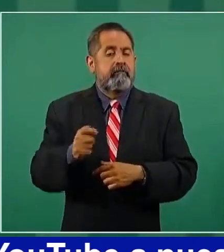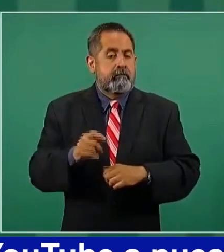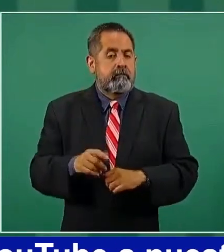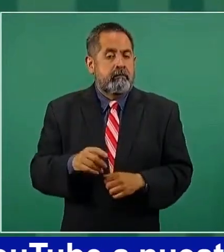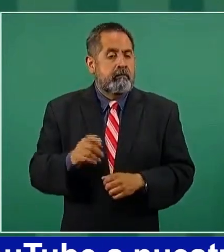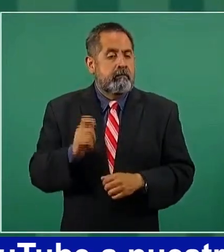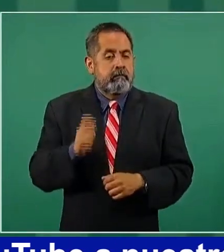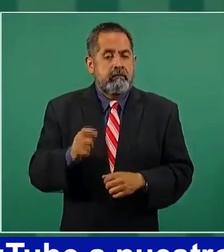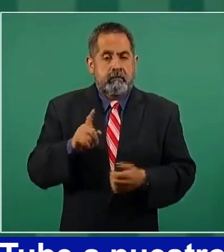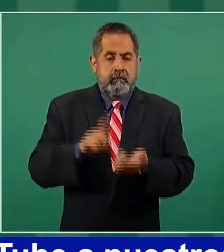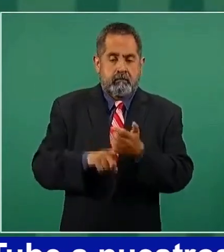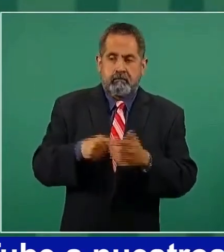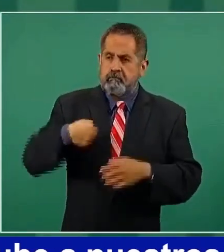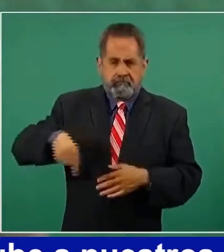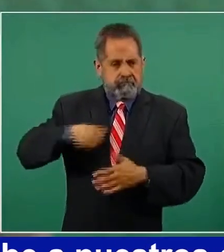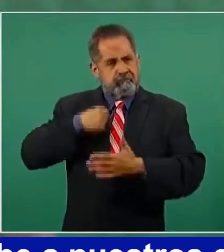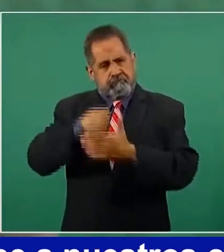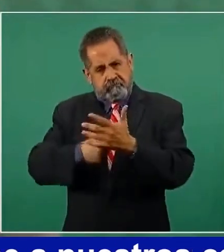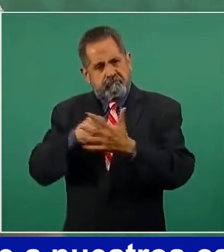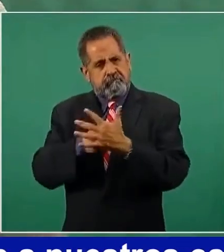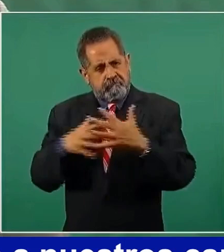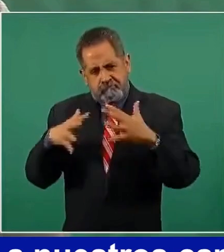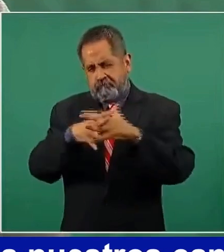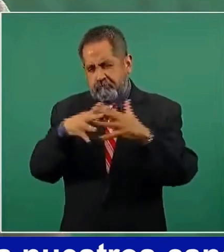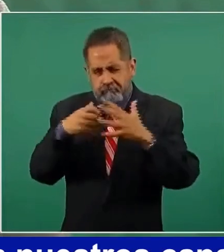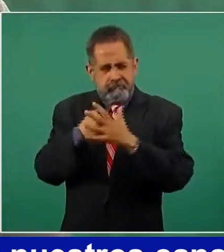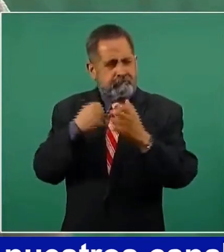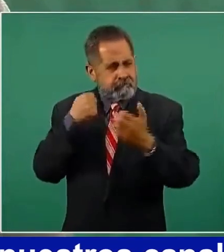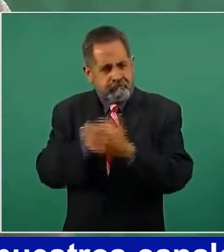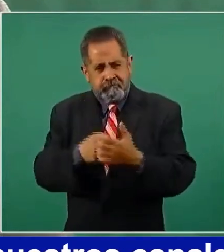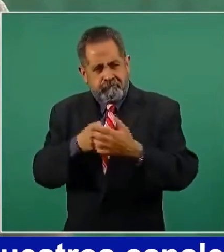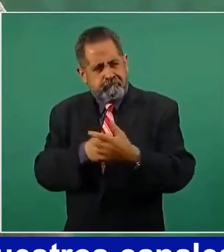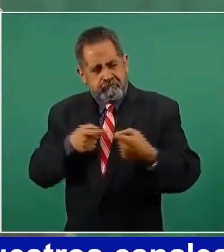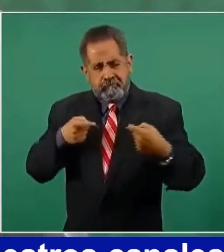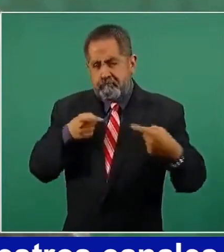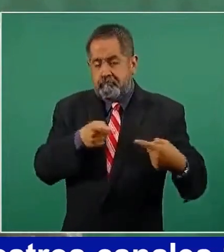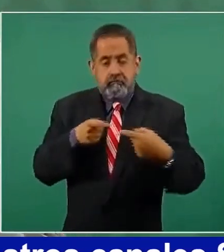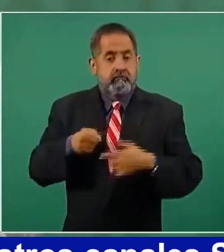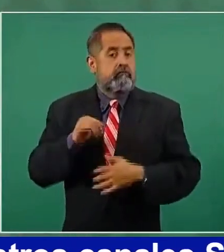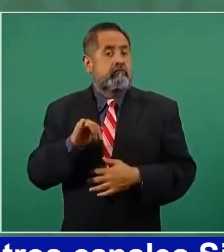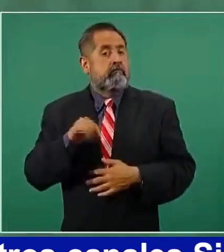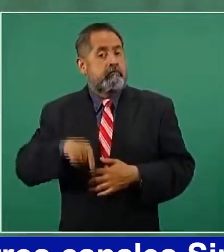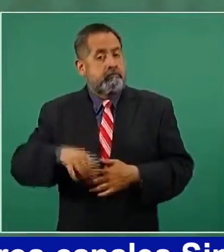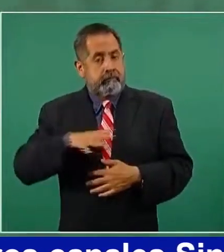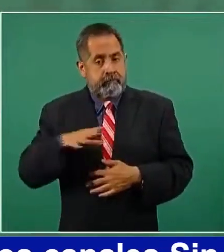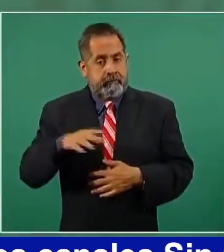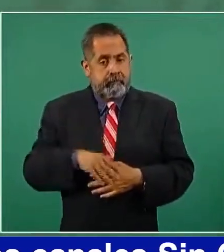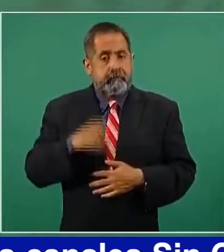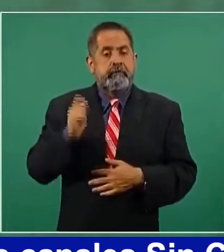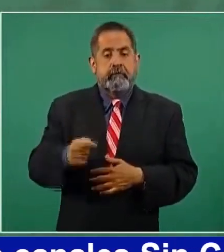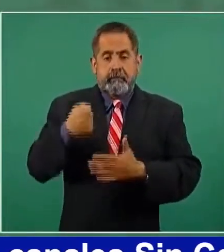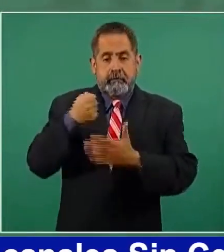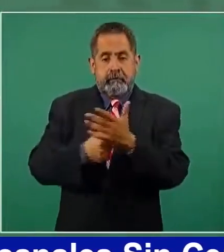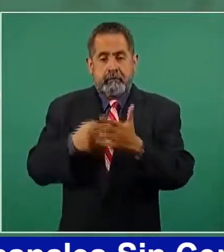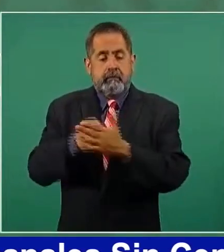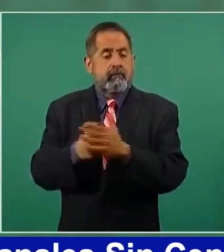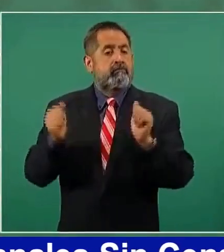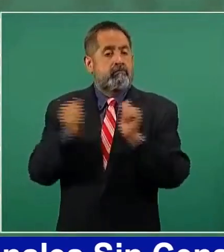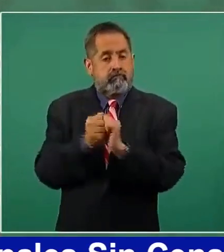solo se luchó por la independencia política, aquí se luchó por la